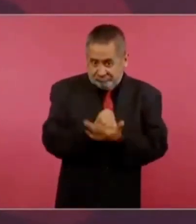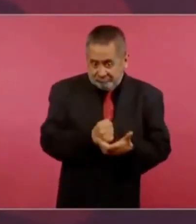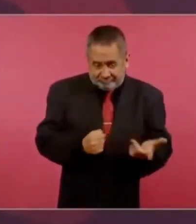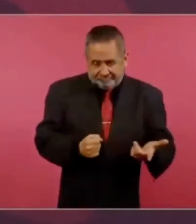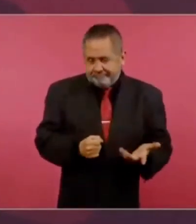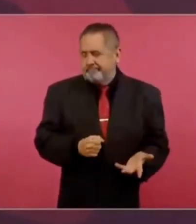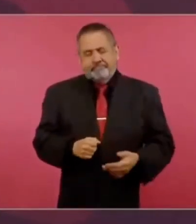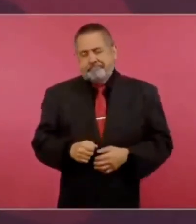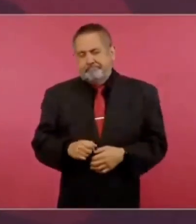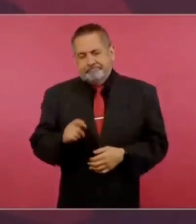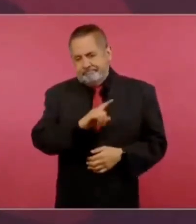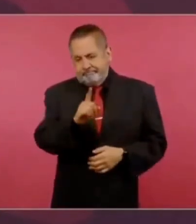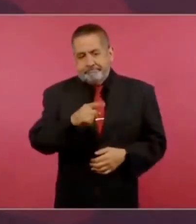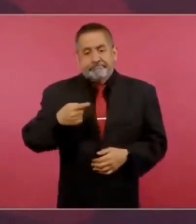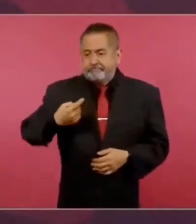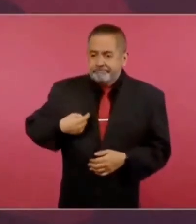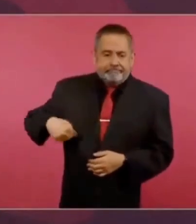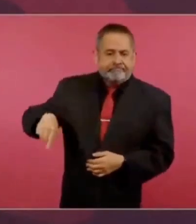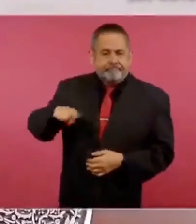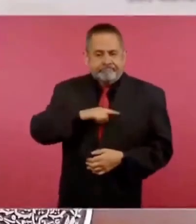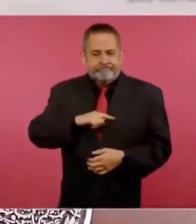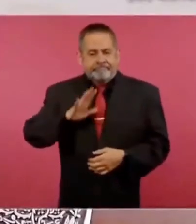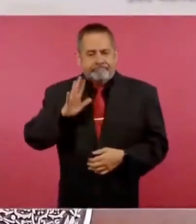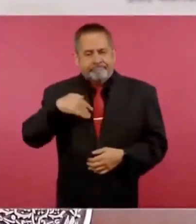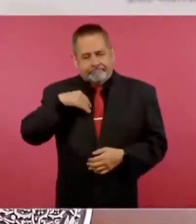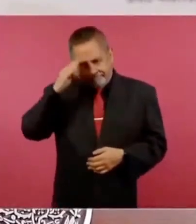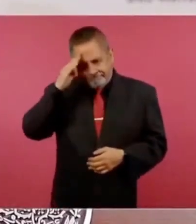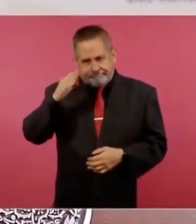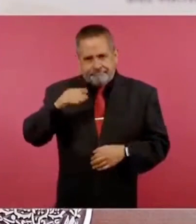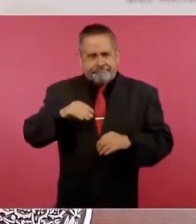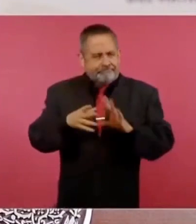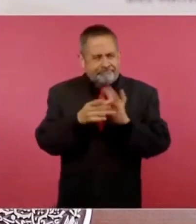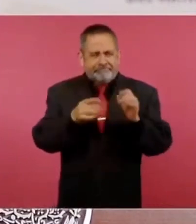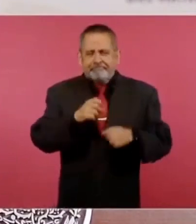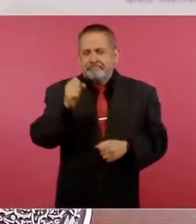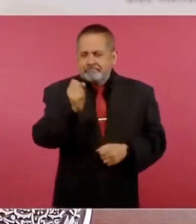ya nosotros hemos venido enfrentando